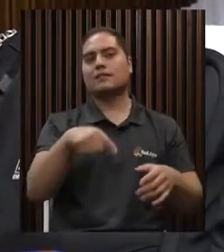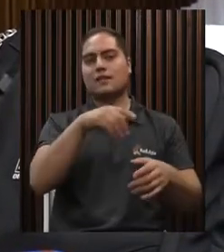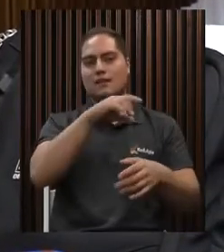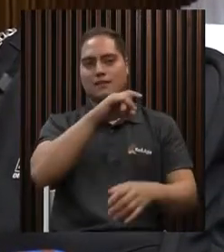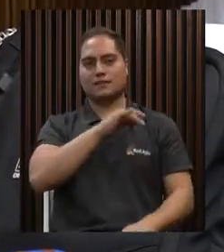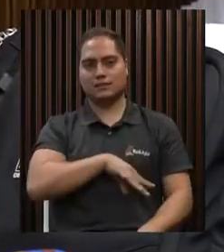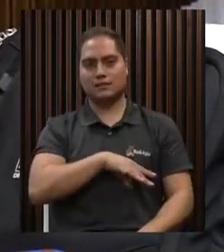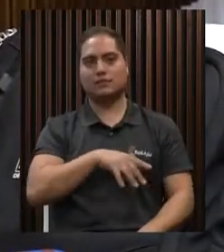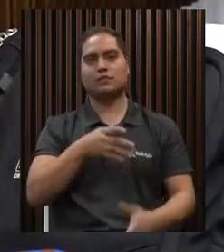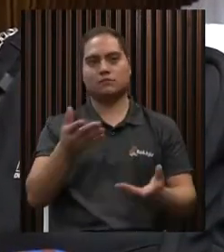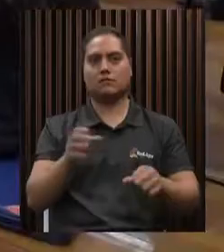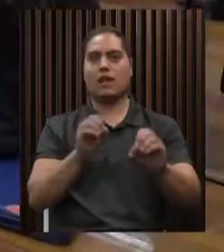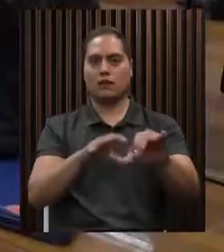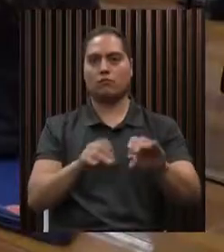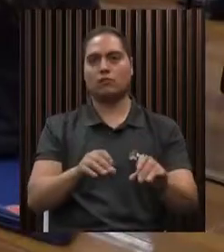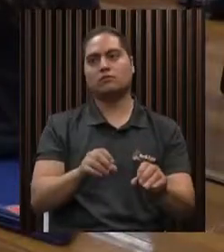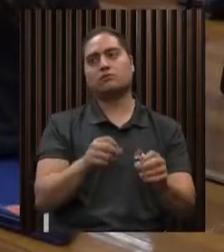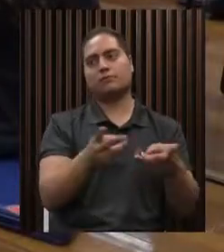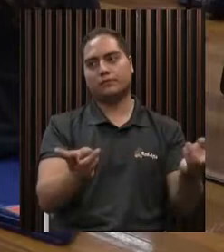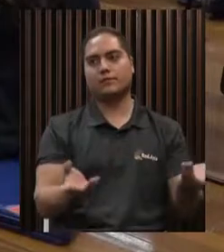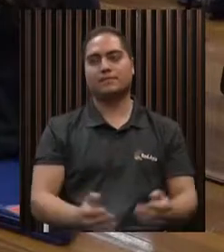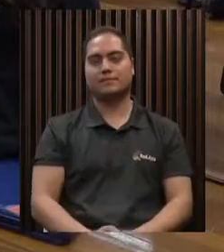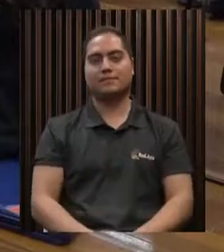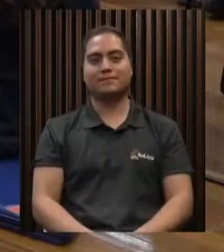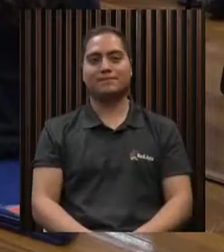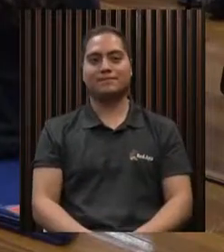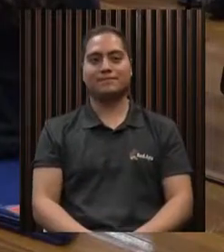la educación pública.